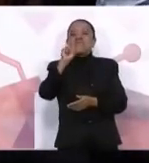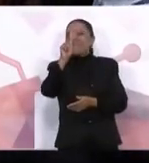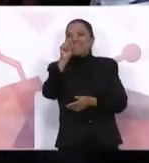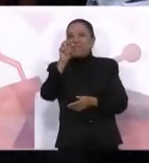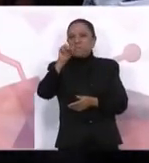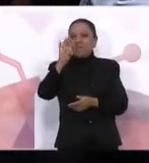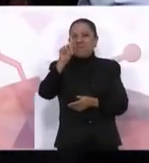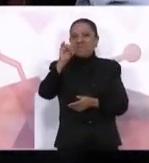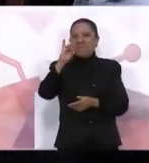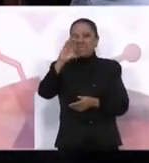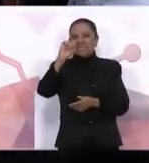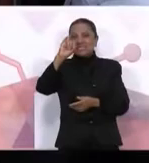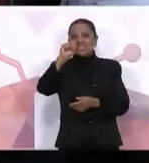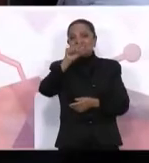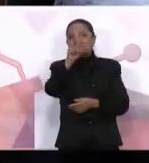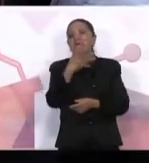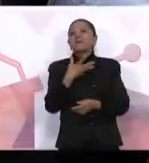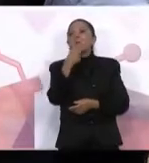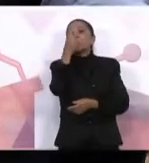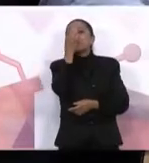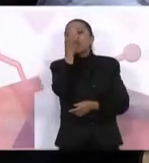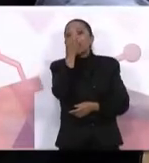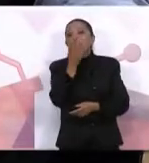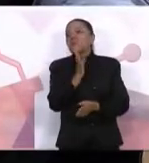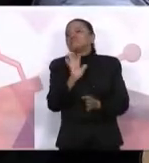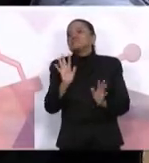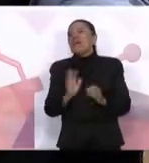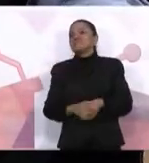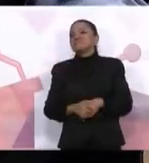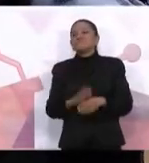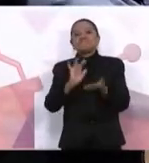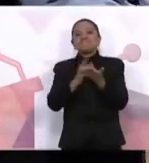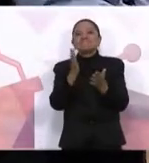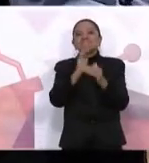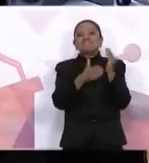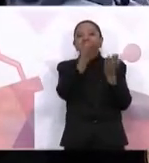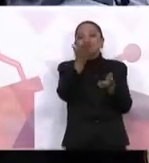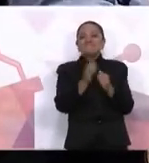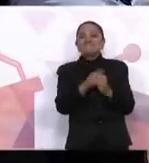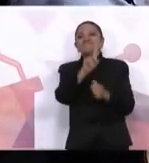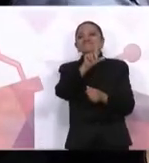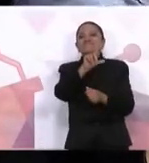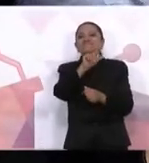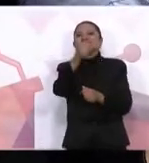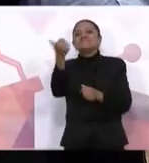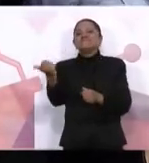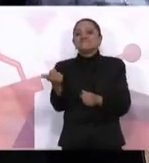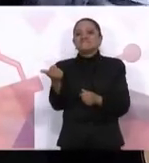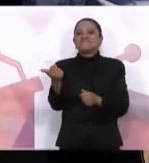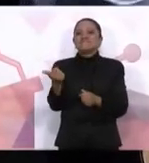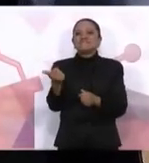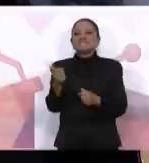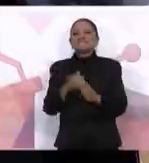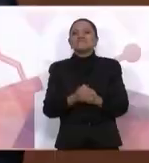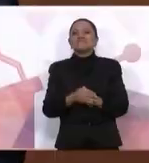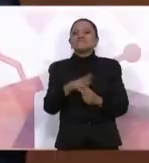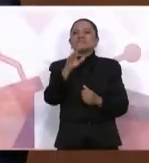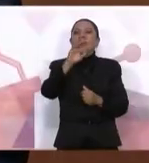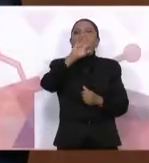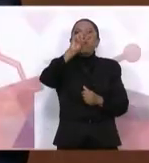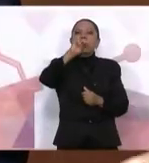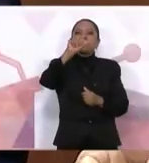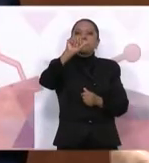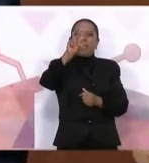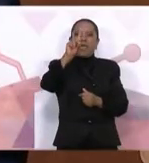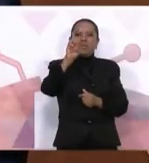se acabó ya se acabó gracias candidato jorge meade ocaranza el río víctor caballero solano pero yo quiero reforzar lo que he dicho con más estancias de tiempo